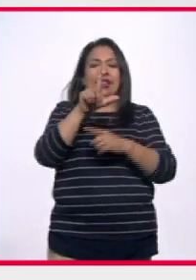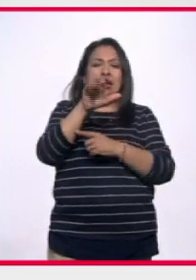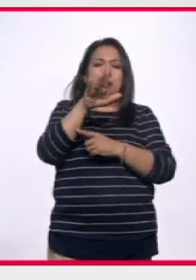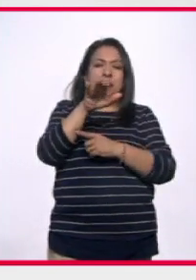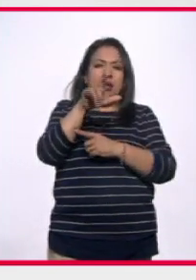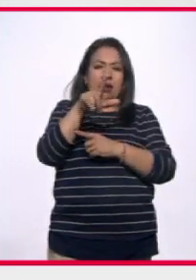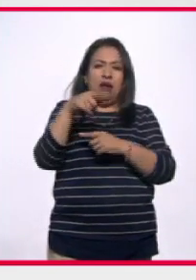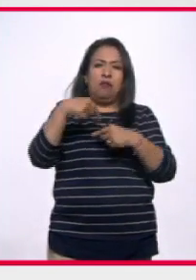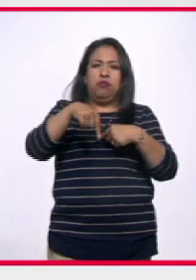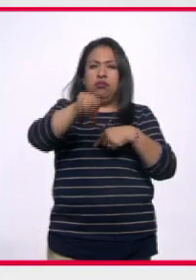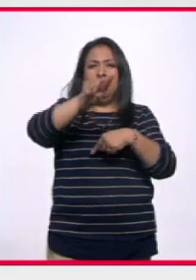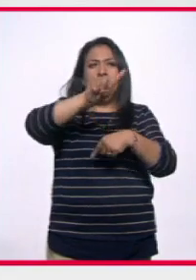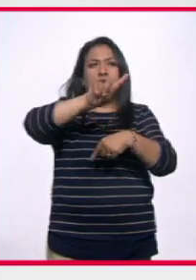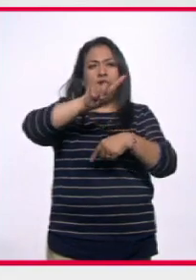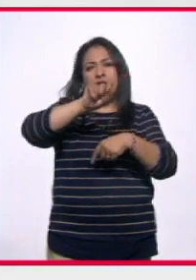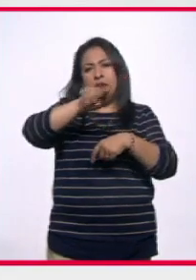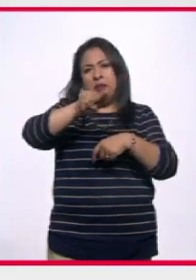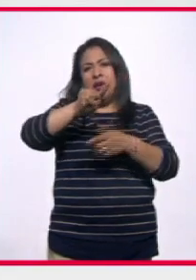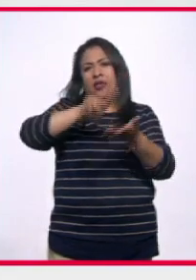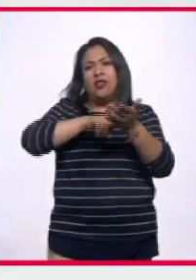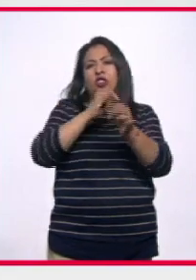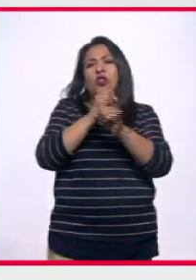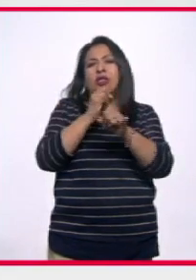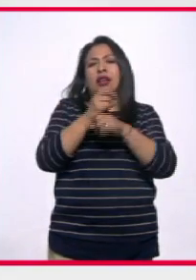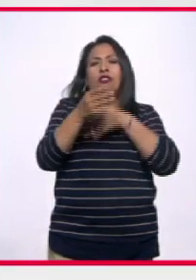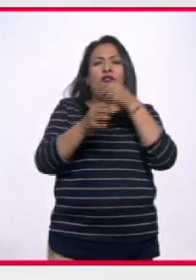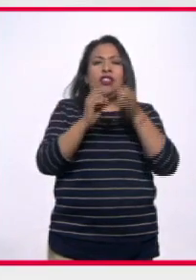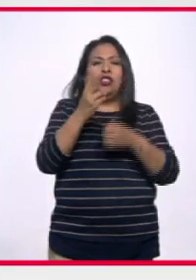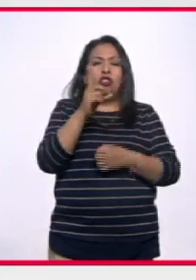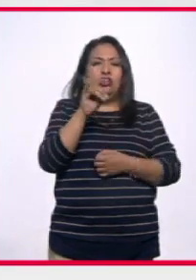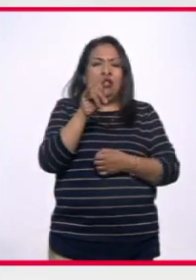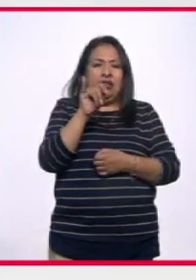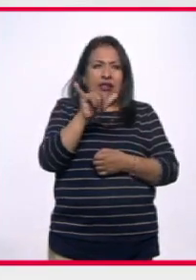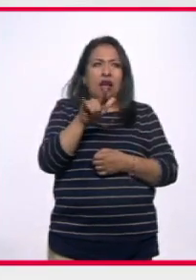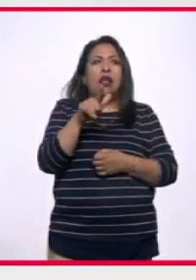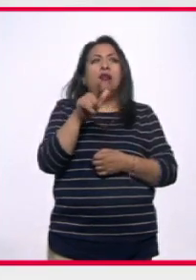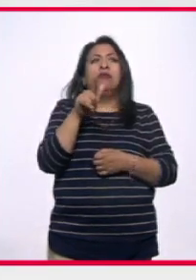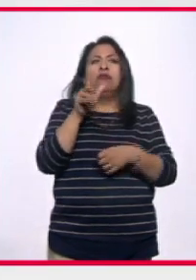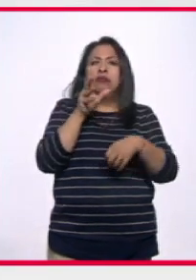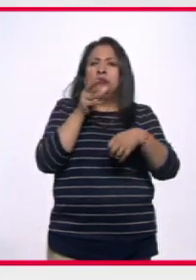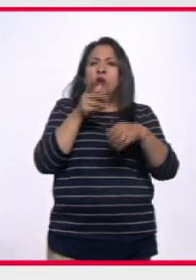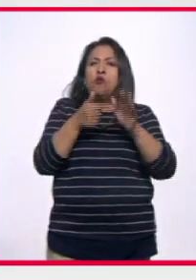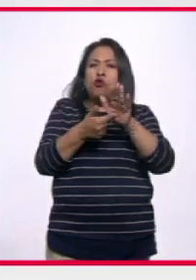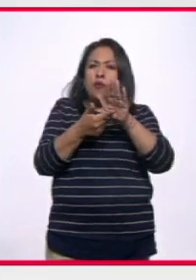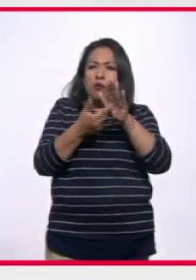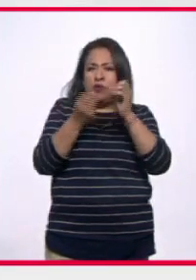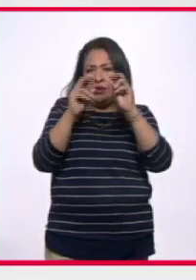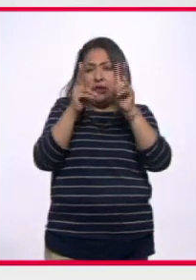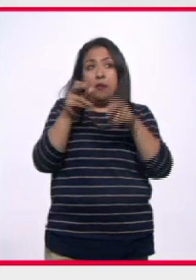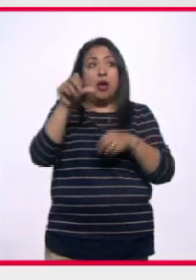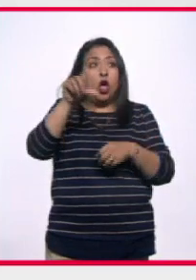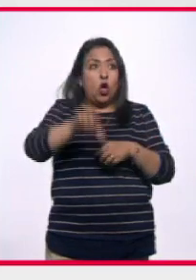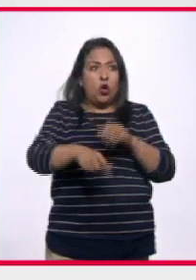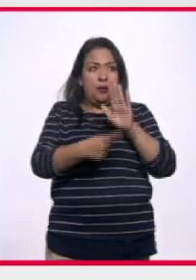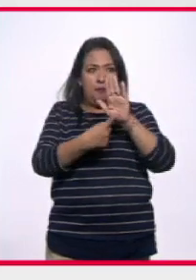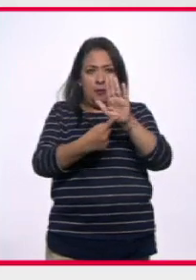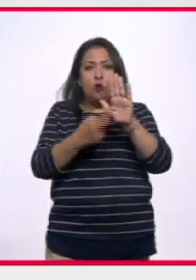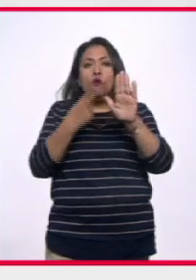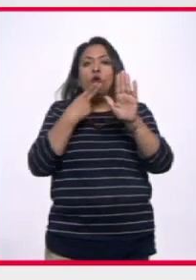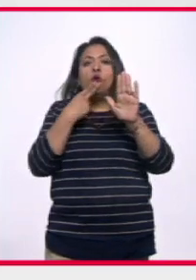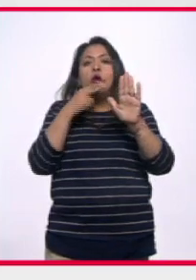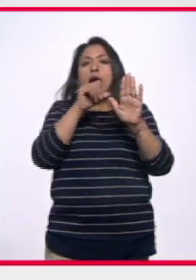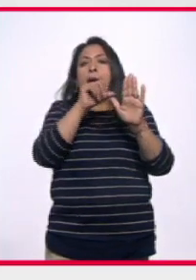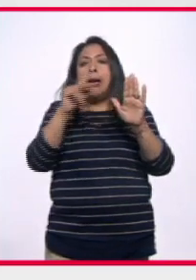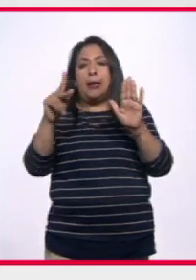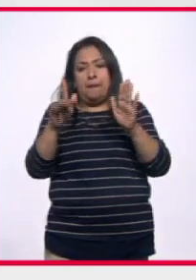a lo largo también de nuestra página de noticias metidos digital hemos estado incidiendo en este tema y precisamente hoy aquí tengo la aplicación en mi